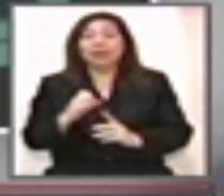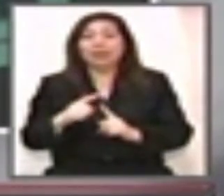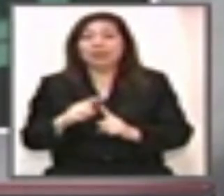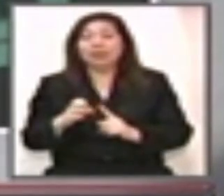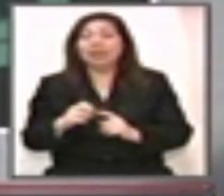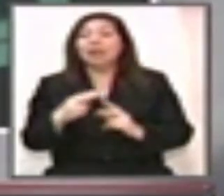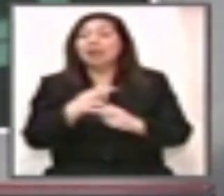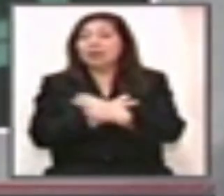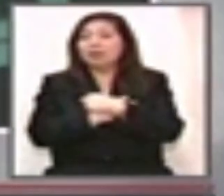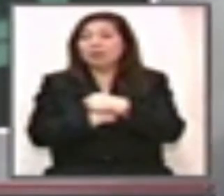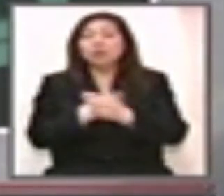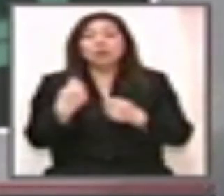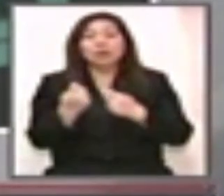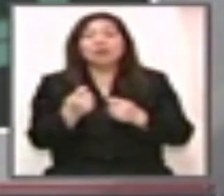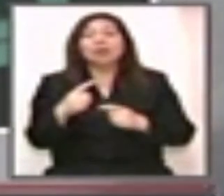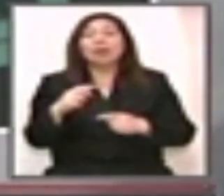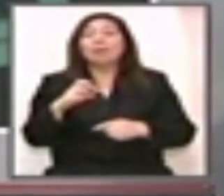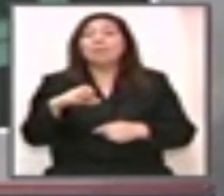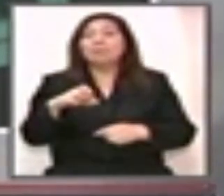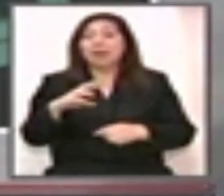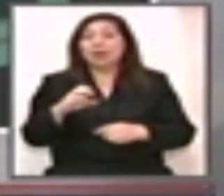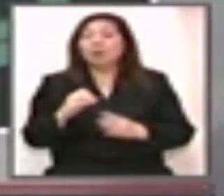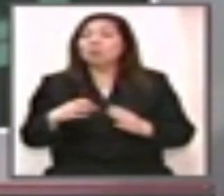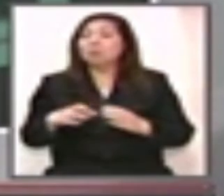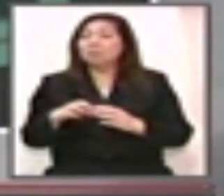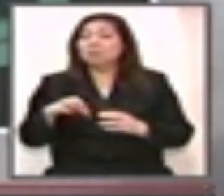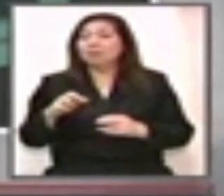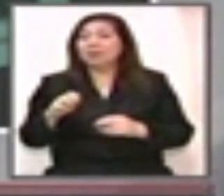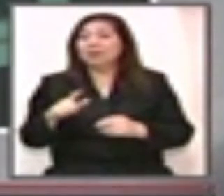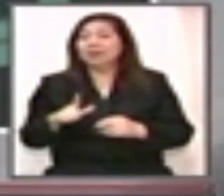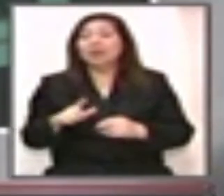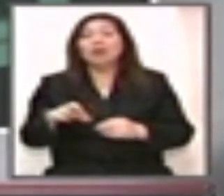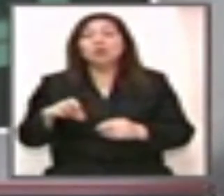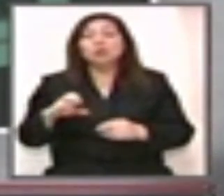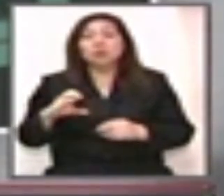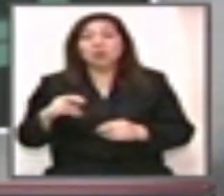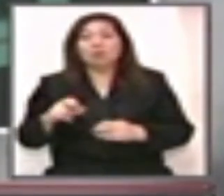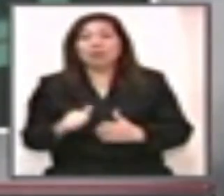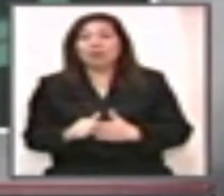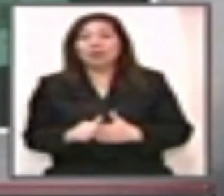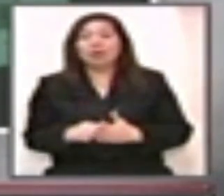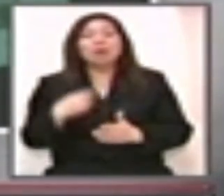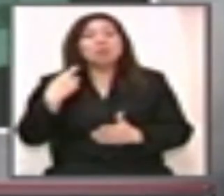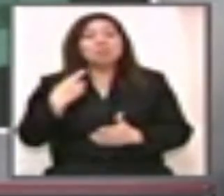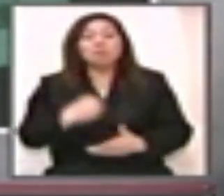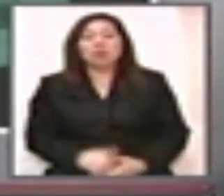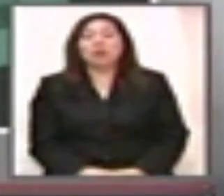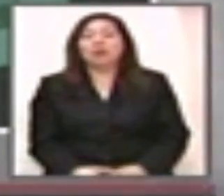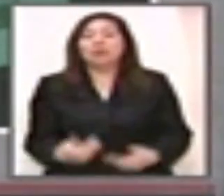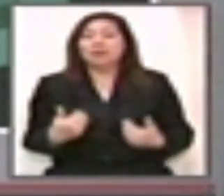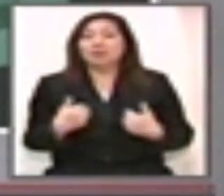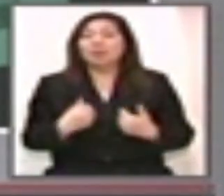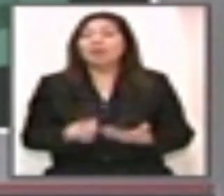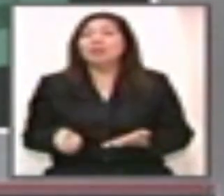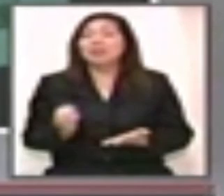en Lambayeque, la Marina Turística de Paracas, el Muelle de Pimentel y las Chulpas de Suyastani en Puno. Tenemos